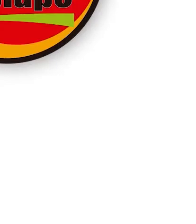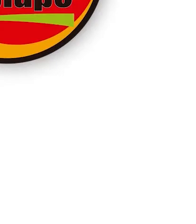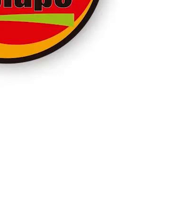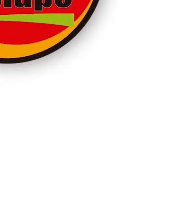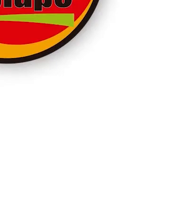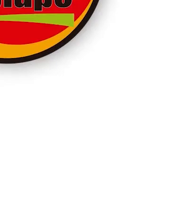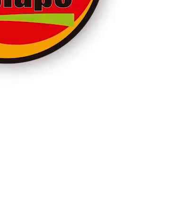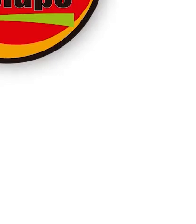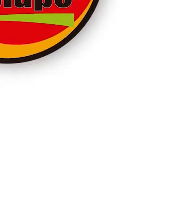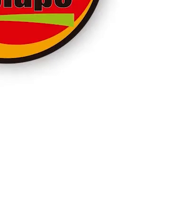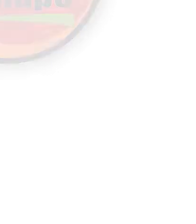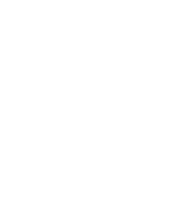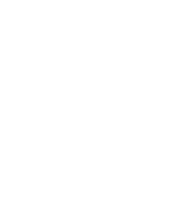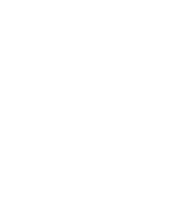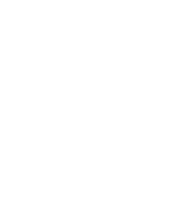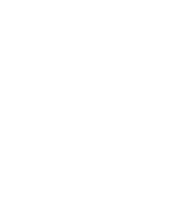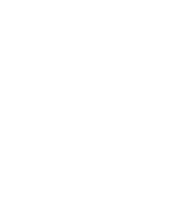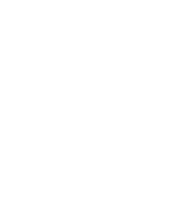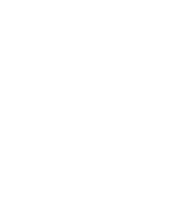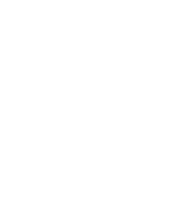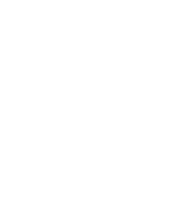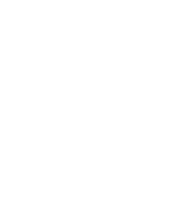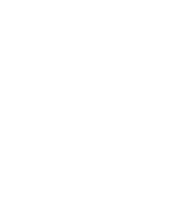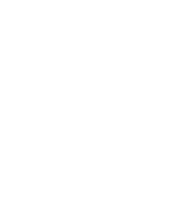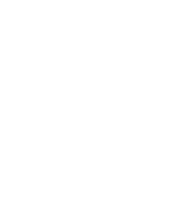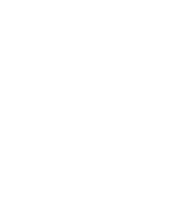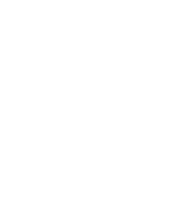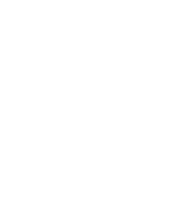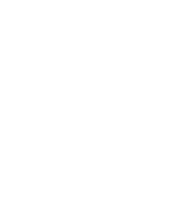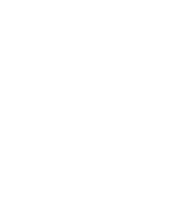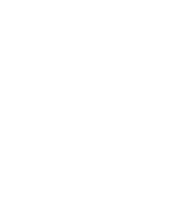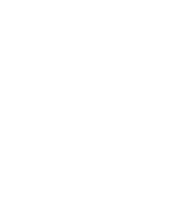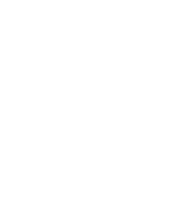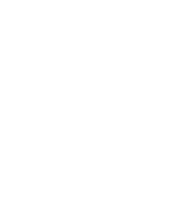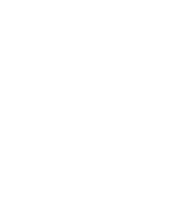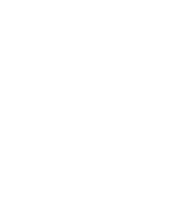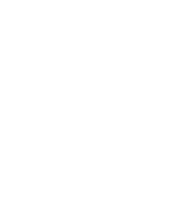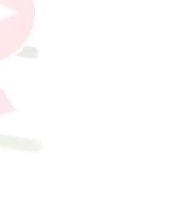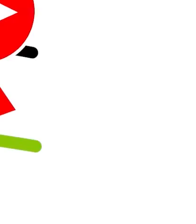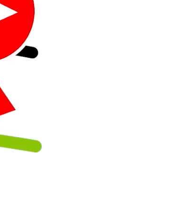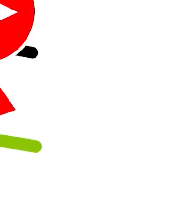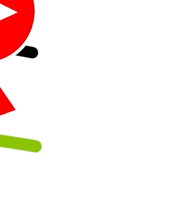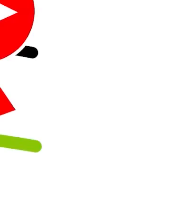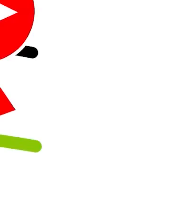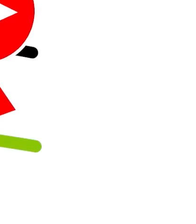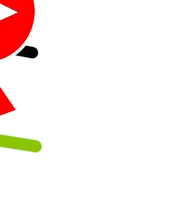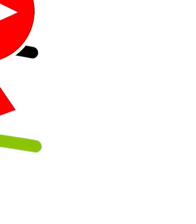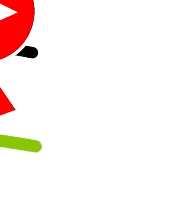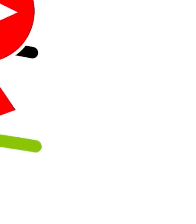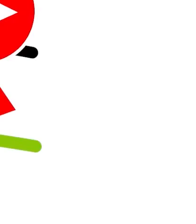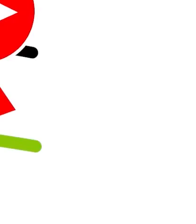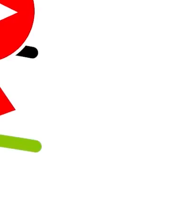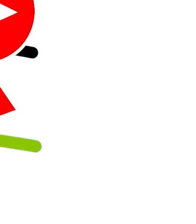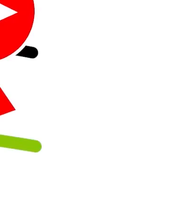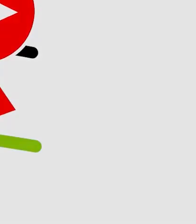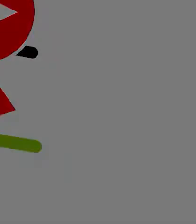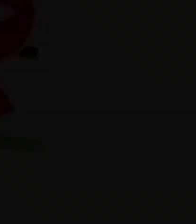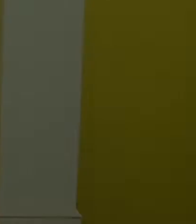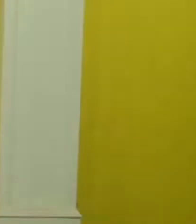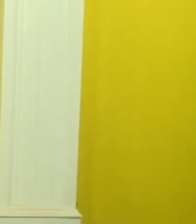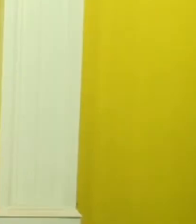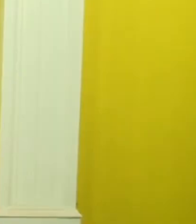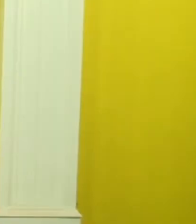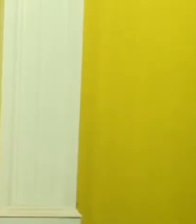La ilustre Municipalidad de Copiapó y Holbert Televisión presentan Copiapó TV Educa.